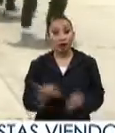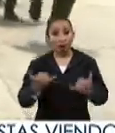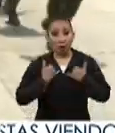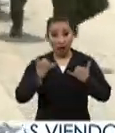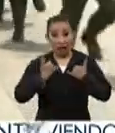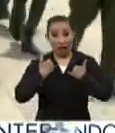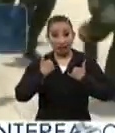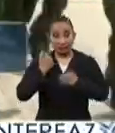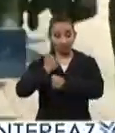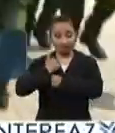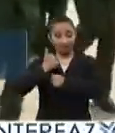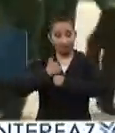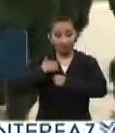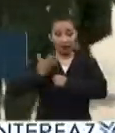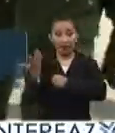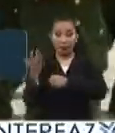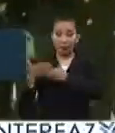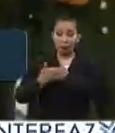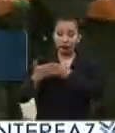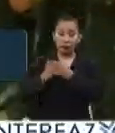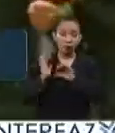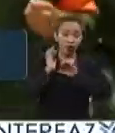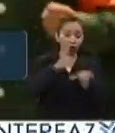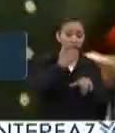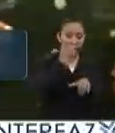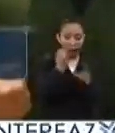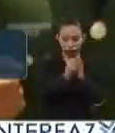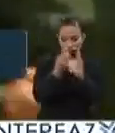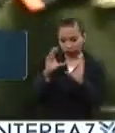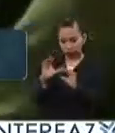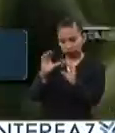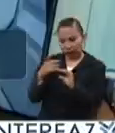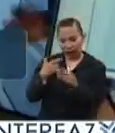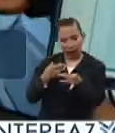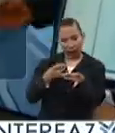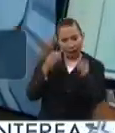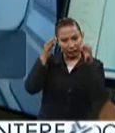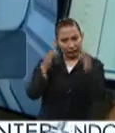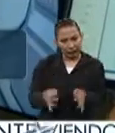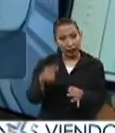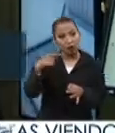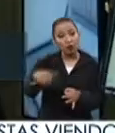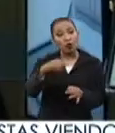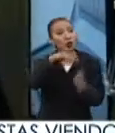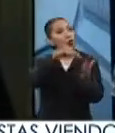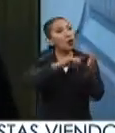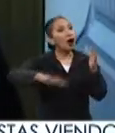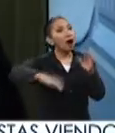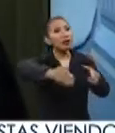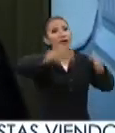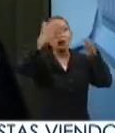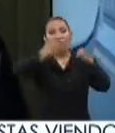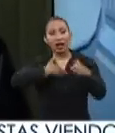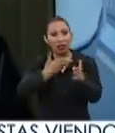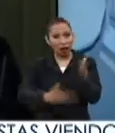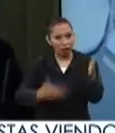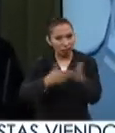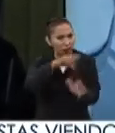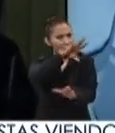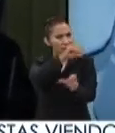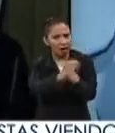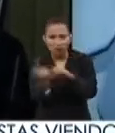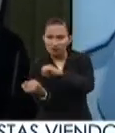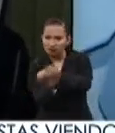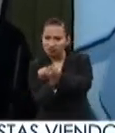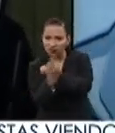jóvenes militares que deciden por ingresar a la escuela reciben capacitación de calidad. Sus instalaciones cuentan con talleres